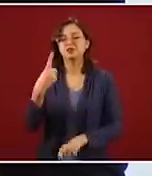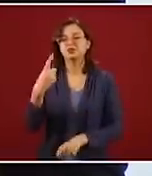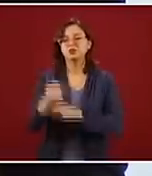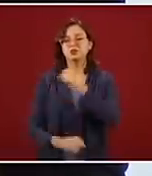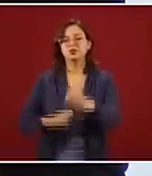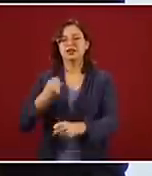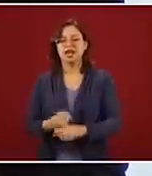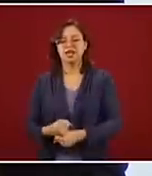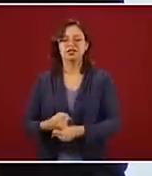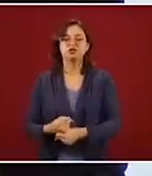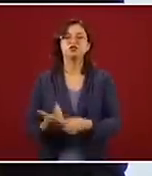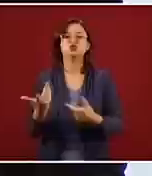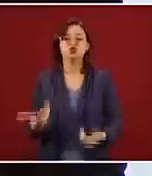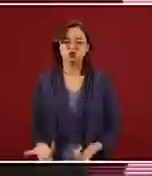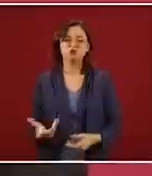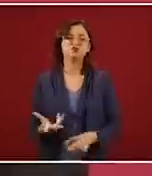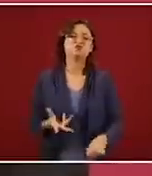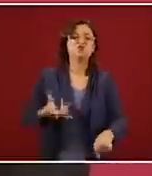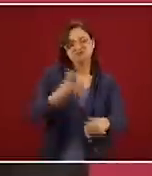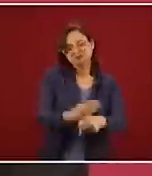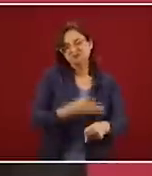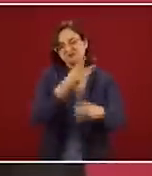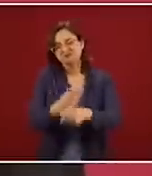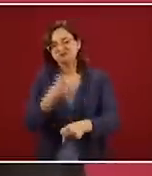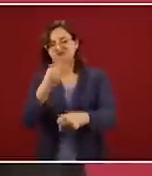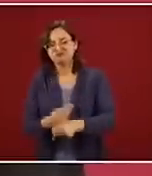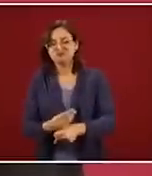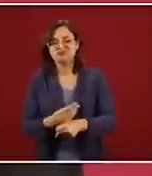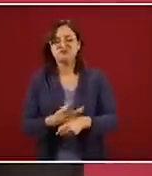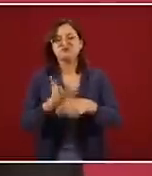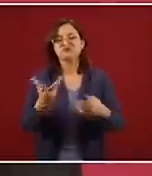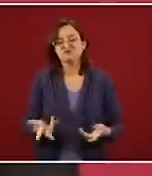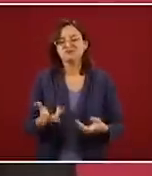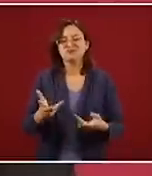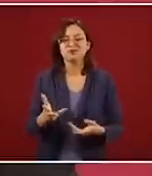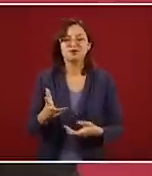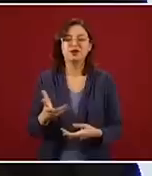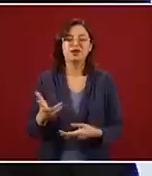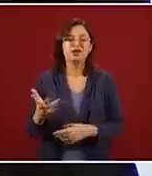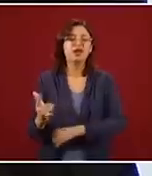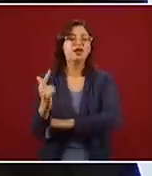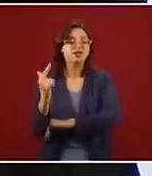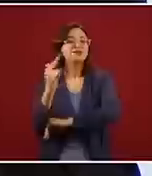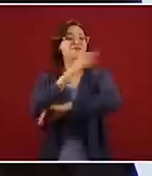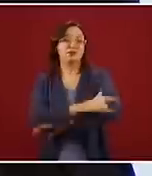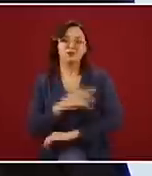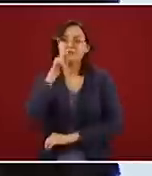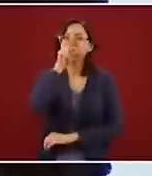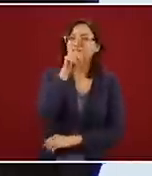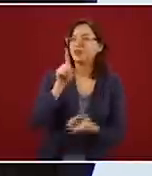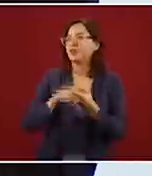de mantenimiento, operación, esto que tanto les preocupaba, de estacionamiento